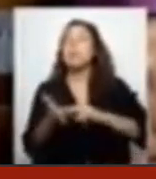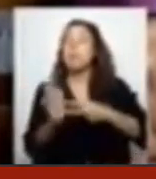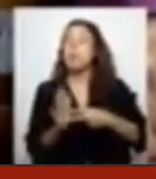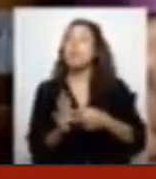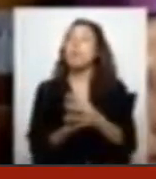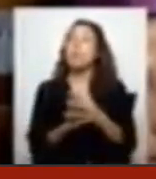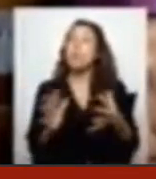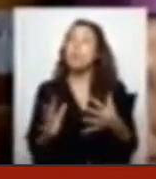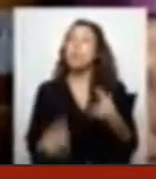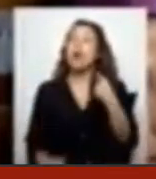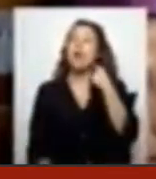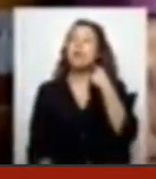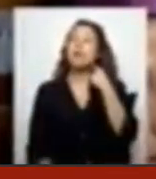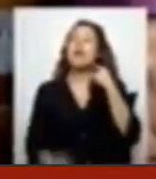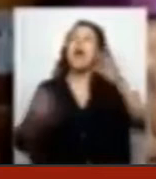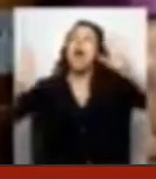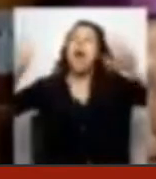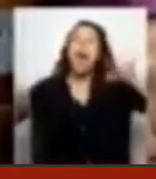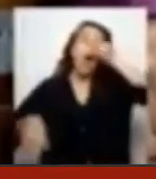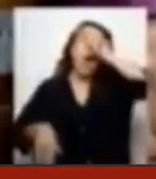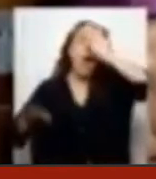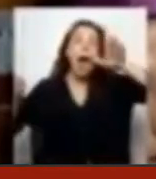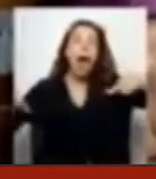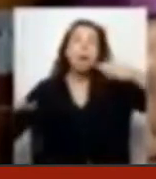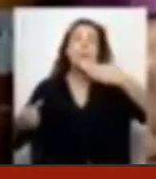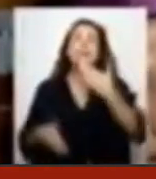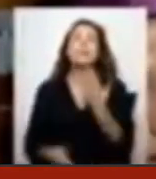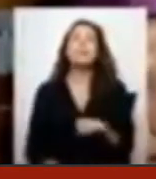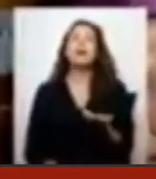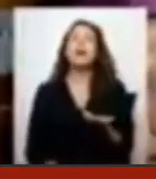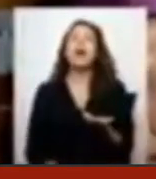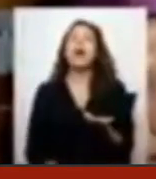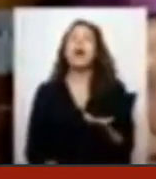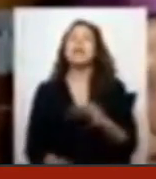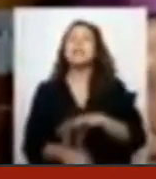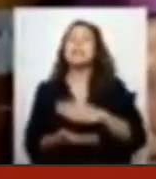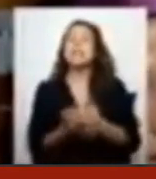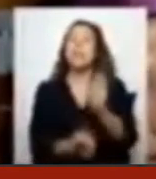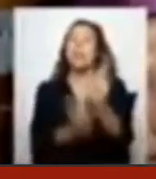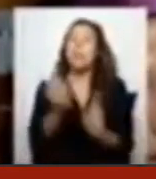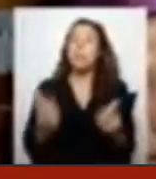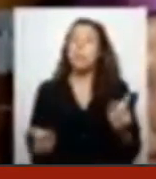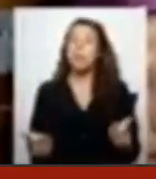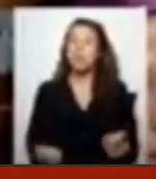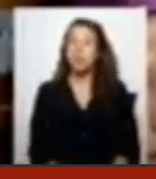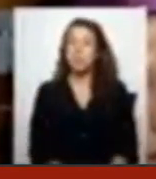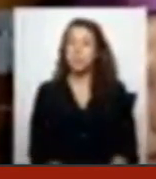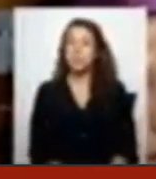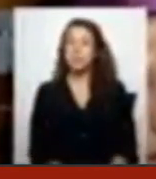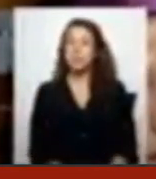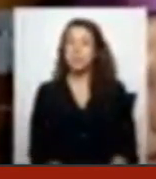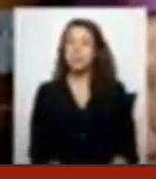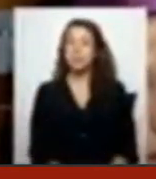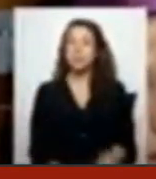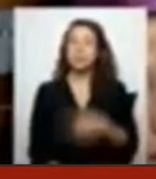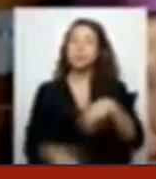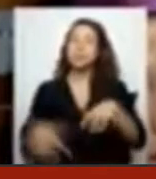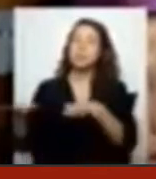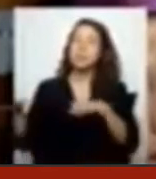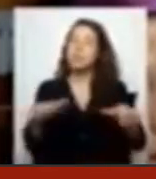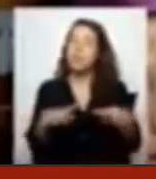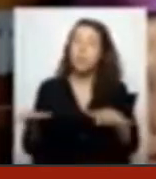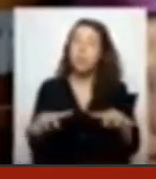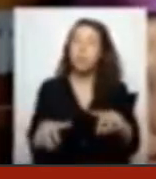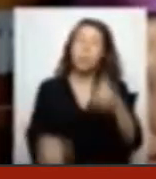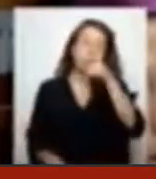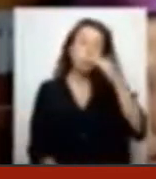especies animales y también en la salud de las personas. Es por eso que hemos estado movilizándonos durante mucho tiempo, pero hoy día